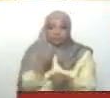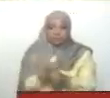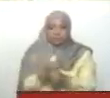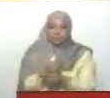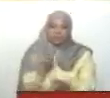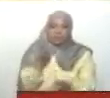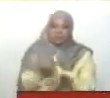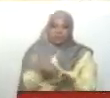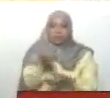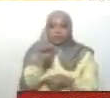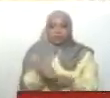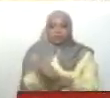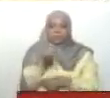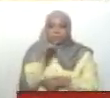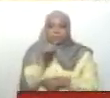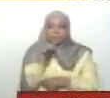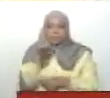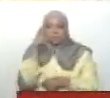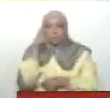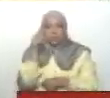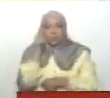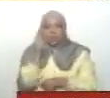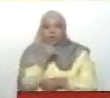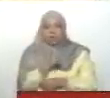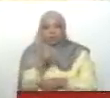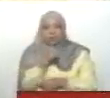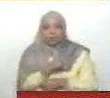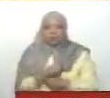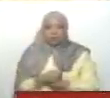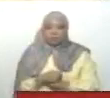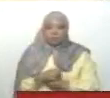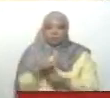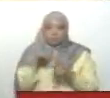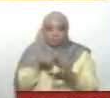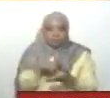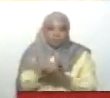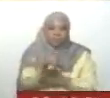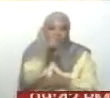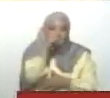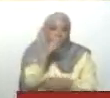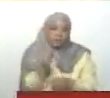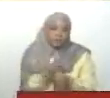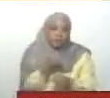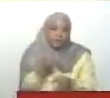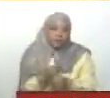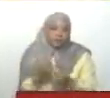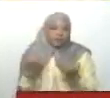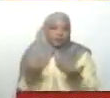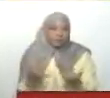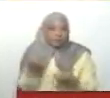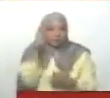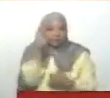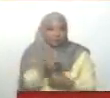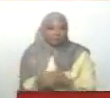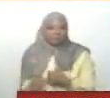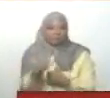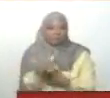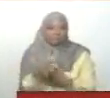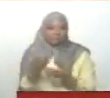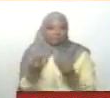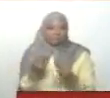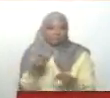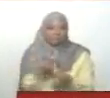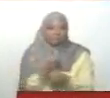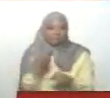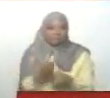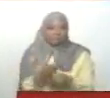casi que una resistencia a esa invasión. Años tratando de que los muchachos